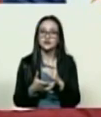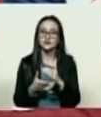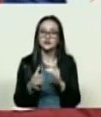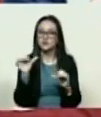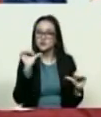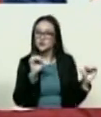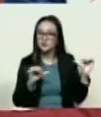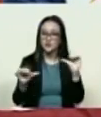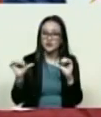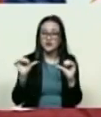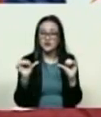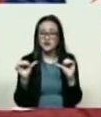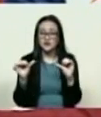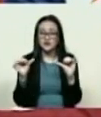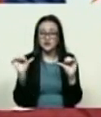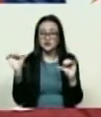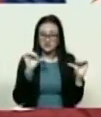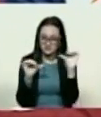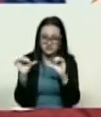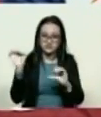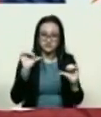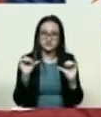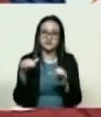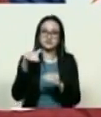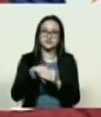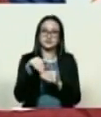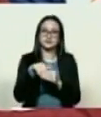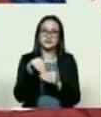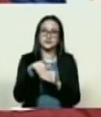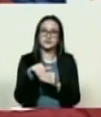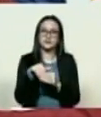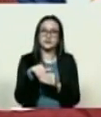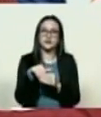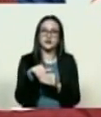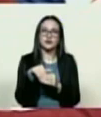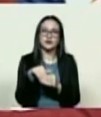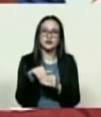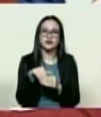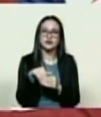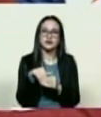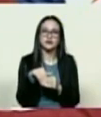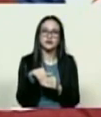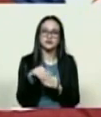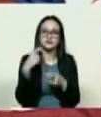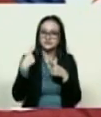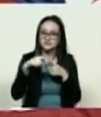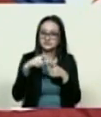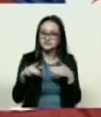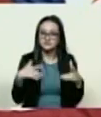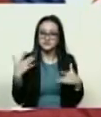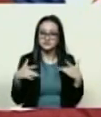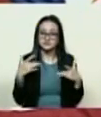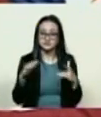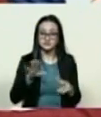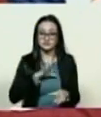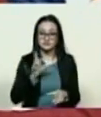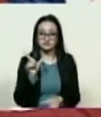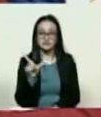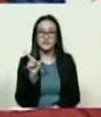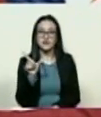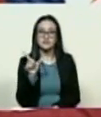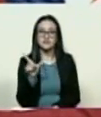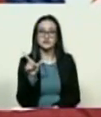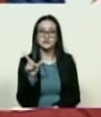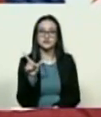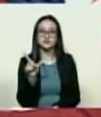cientificar un poco más la actividad electoral, y no solo la actividad electoral, sino las distintas actividades que el partido realiza